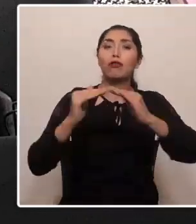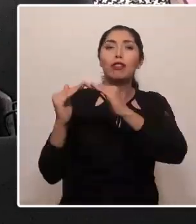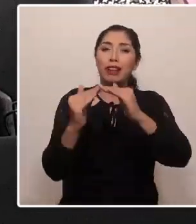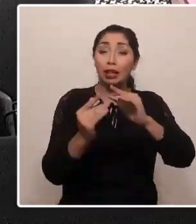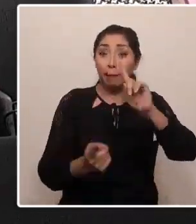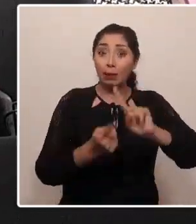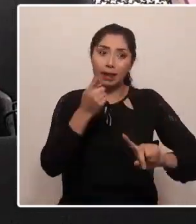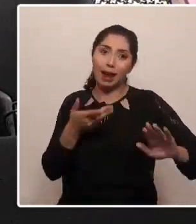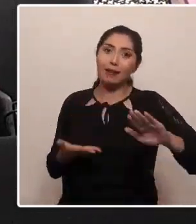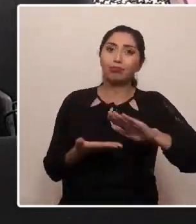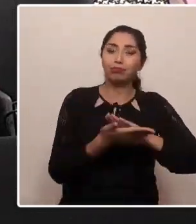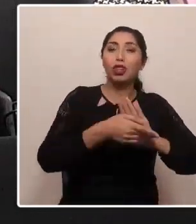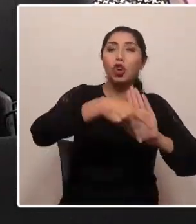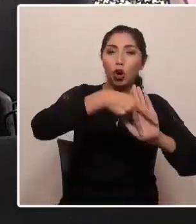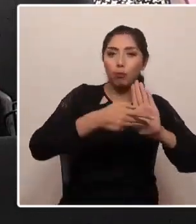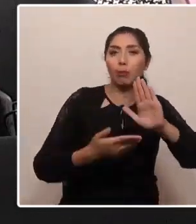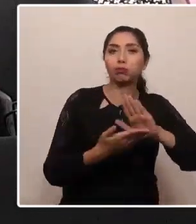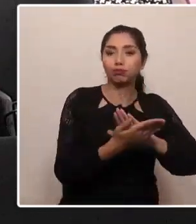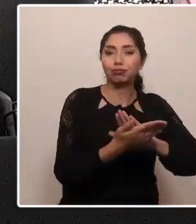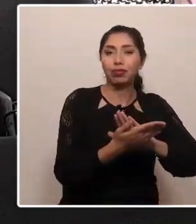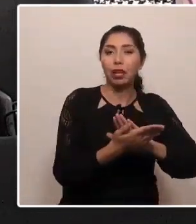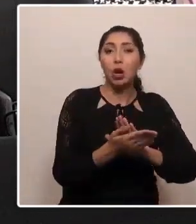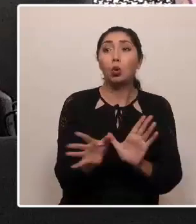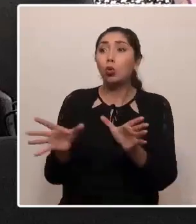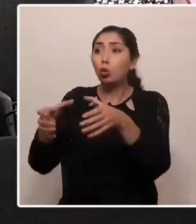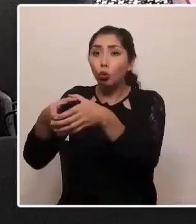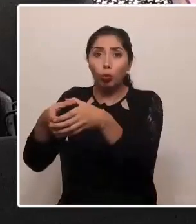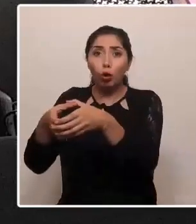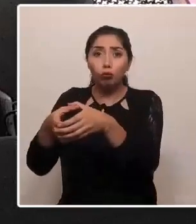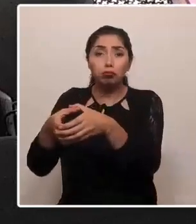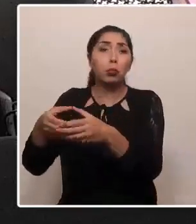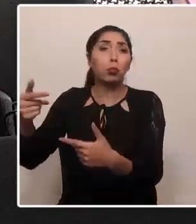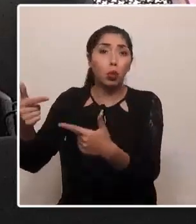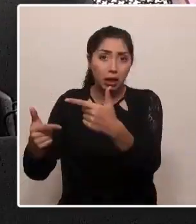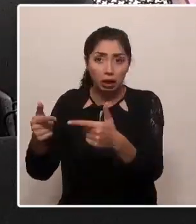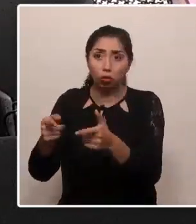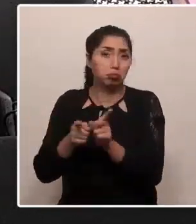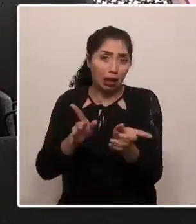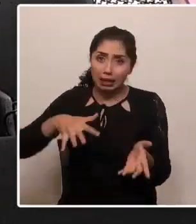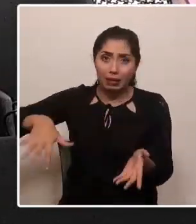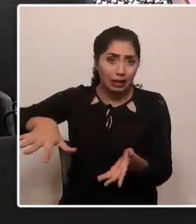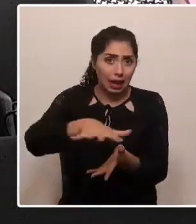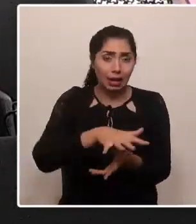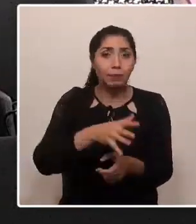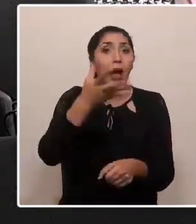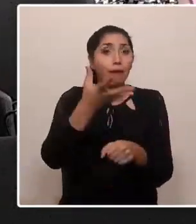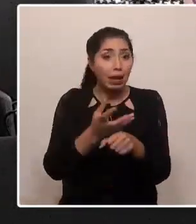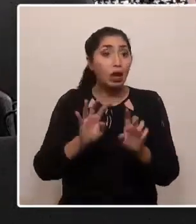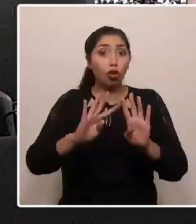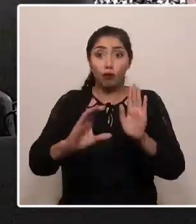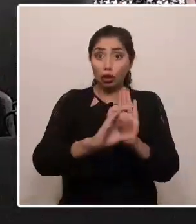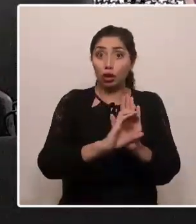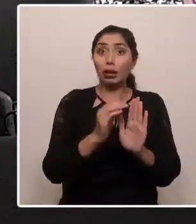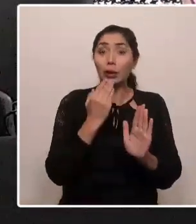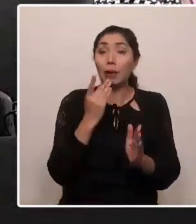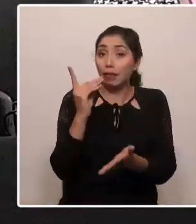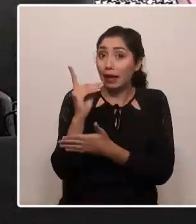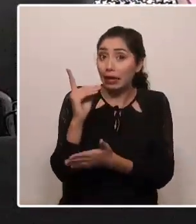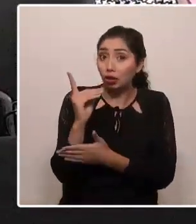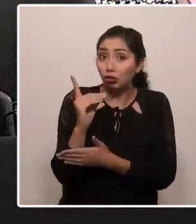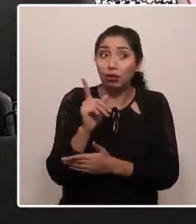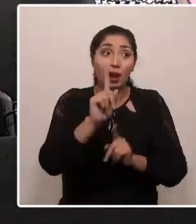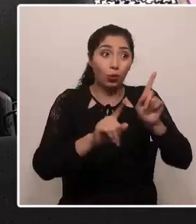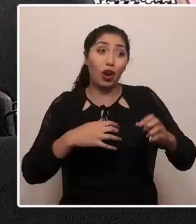a la Convención Constitucional, impulsada por un grupo de sectores políticos transversales. También habíamos convencionales de la derecha, aunque a algunos les